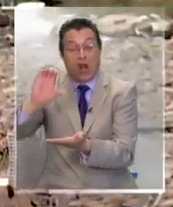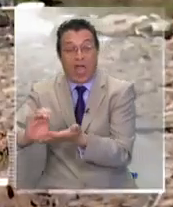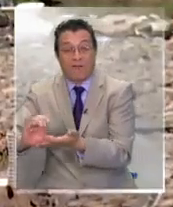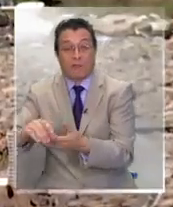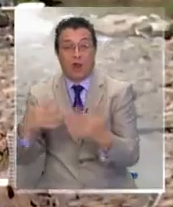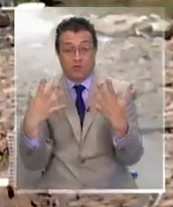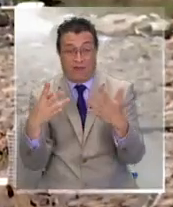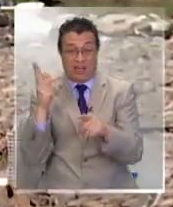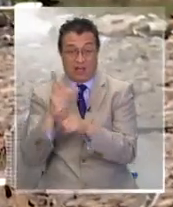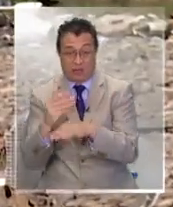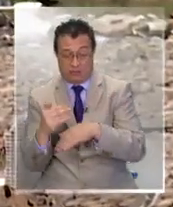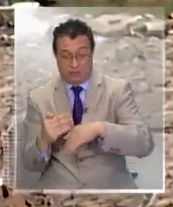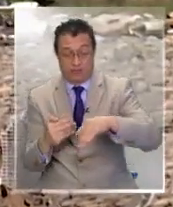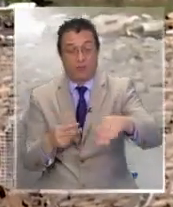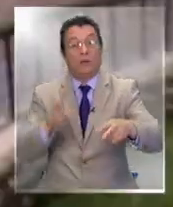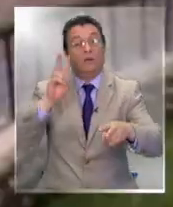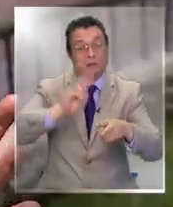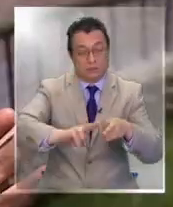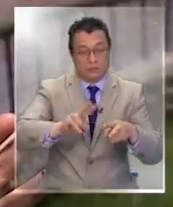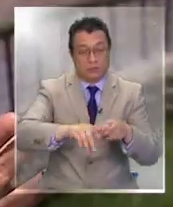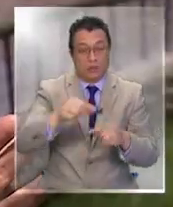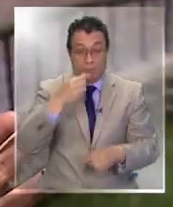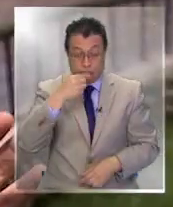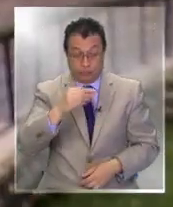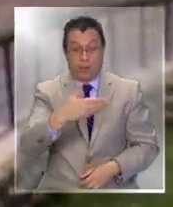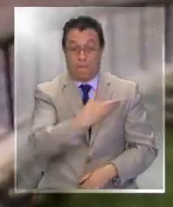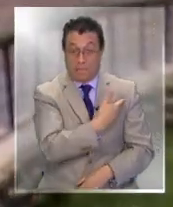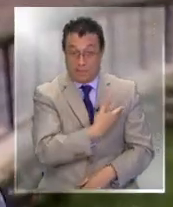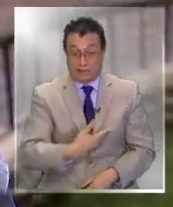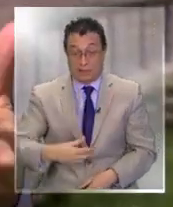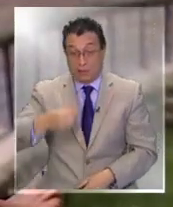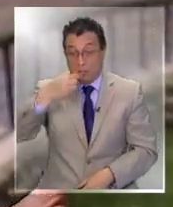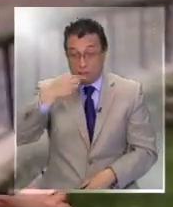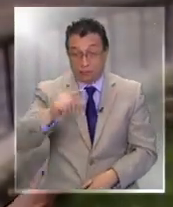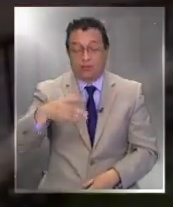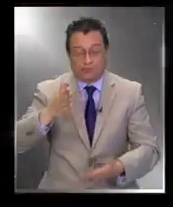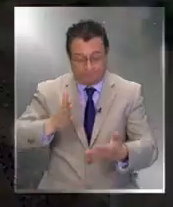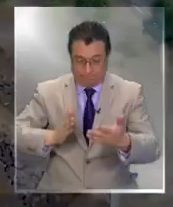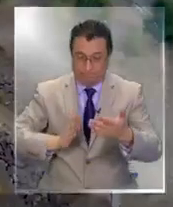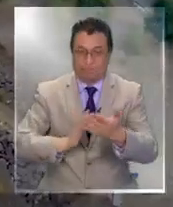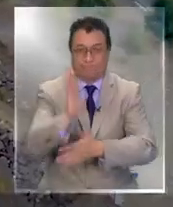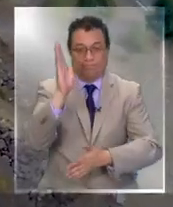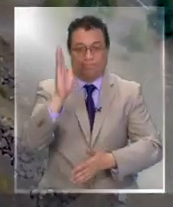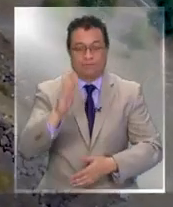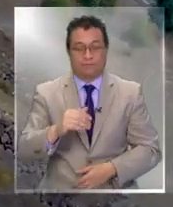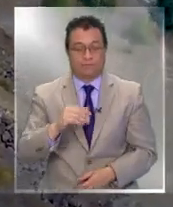9 kilómetros. Es que en algunas semanas más el presidente le va a dar el puntapié inicial.